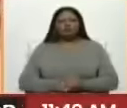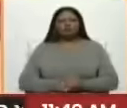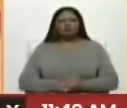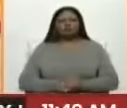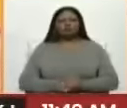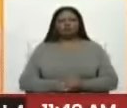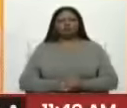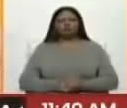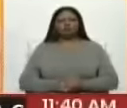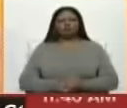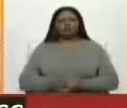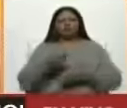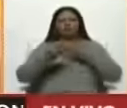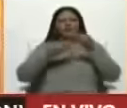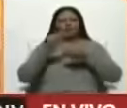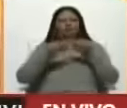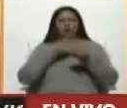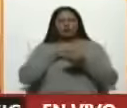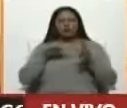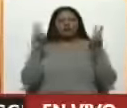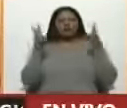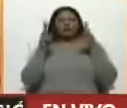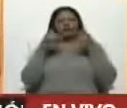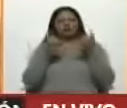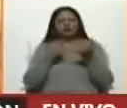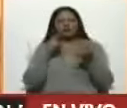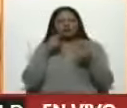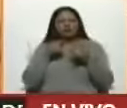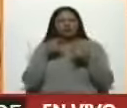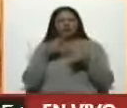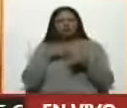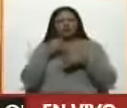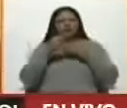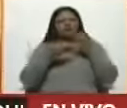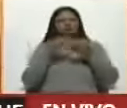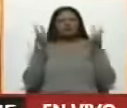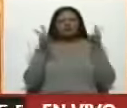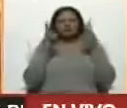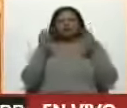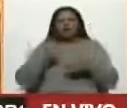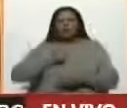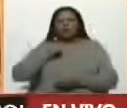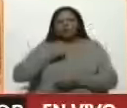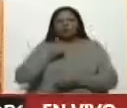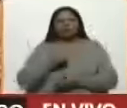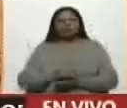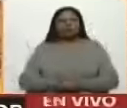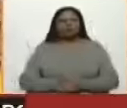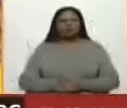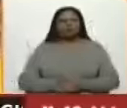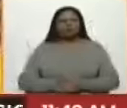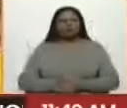Les preparemos esta gran victoria, porque esto no puede ser una victoria cualquiera. Es una victoria